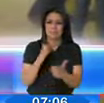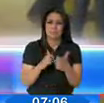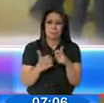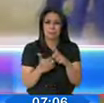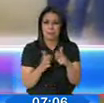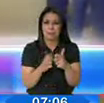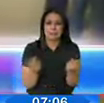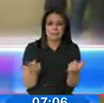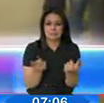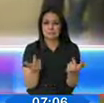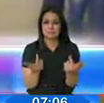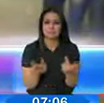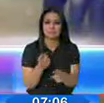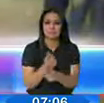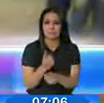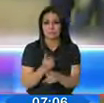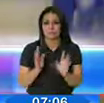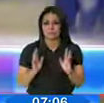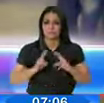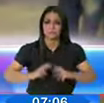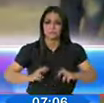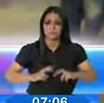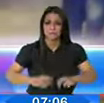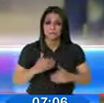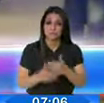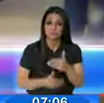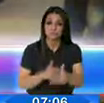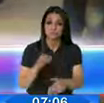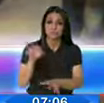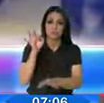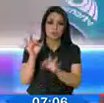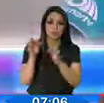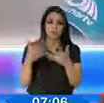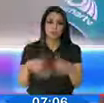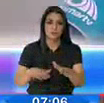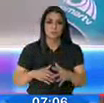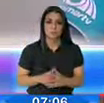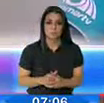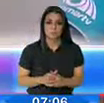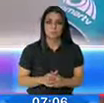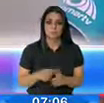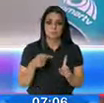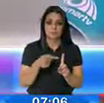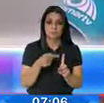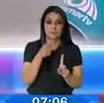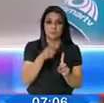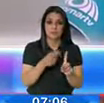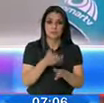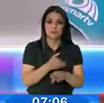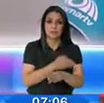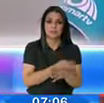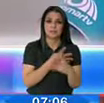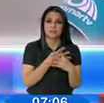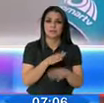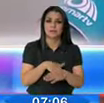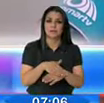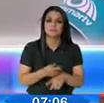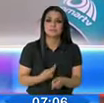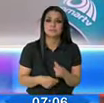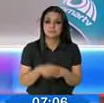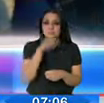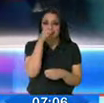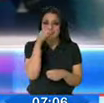las investigaciones se podría dar ya con los posibles autores. Él tiene una detención por posesión de sustancias sujetas